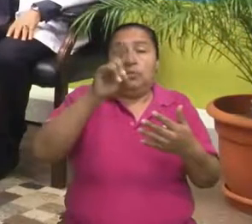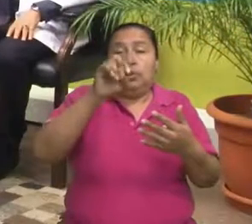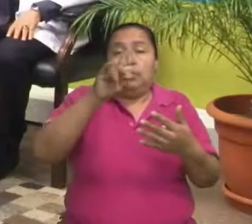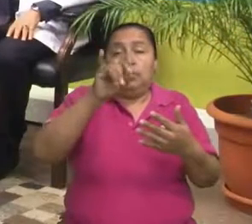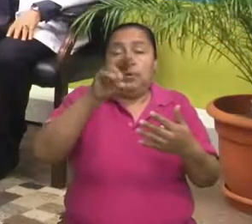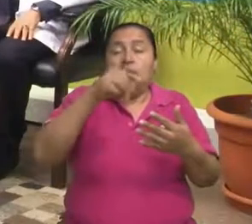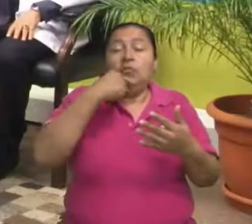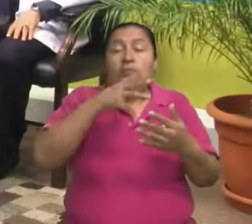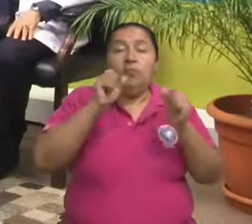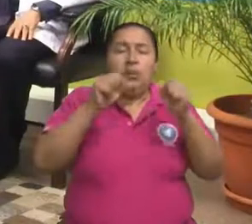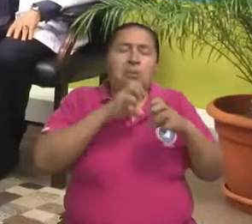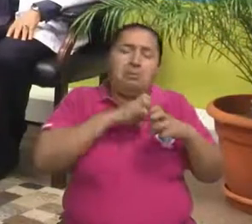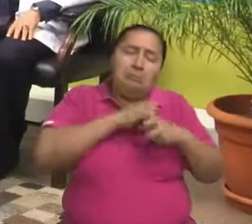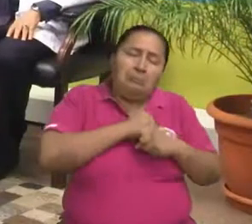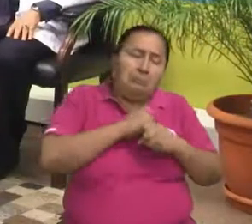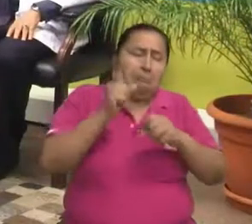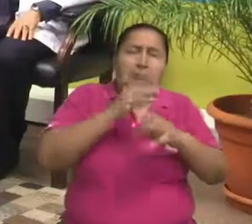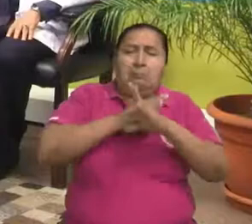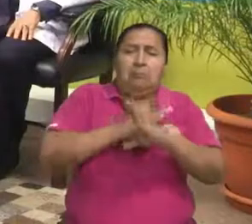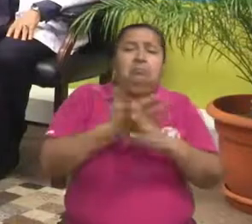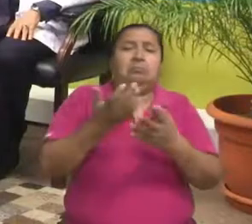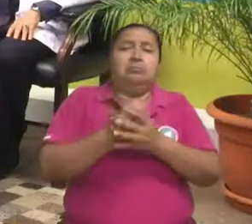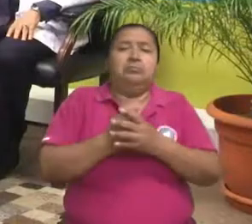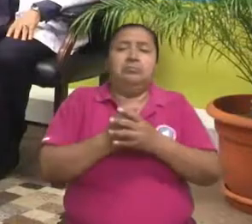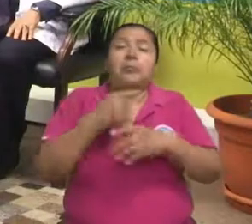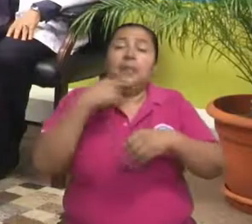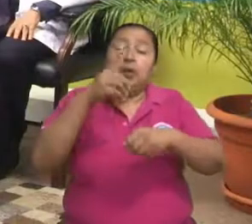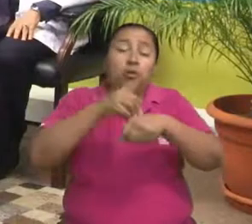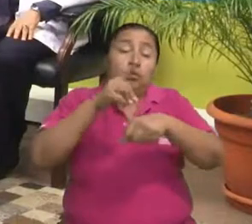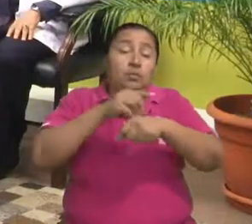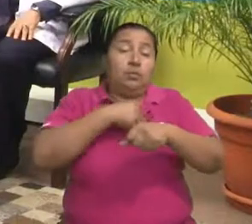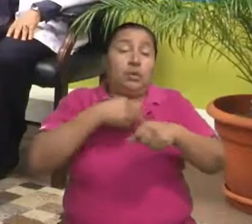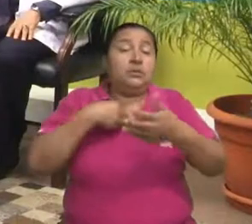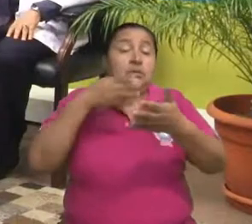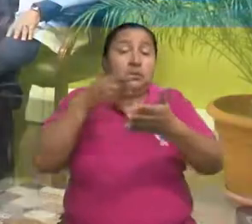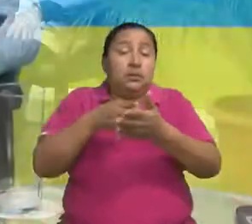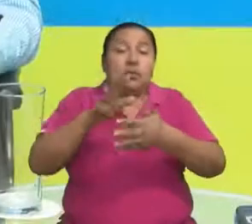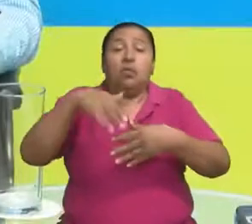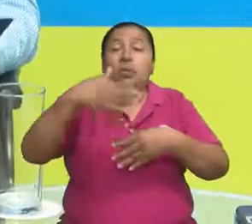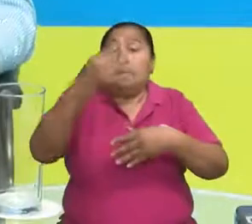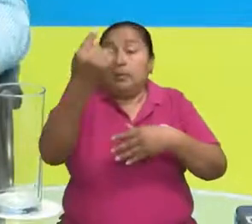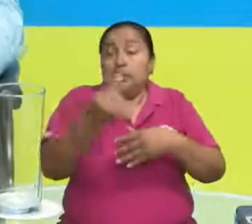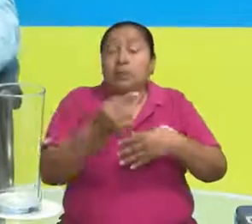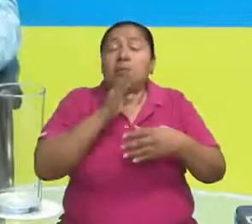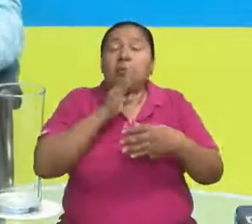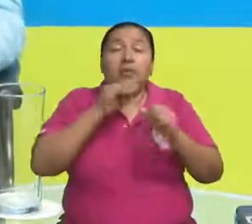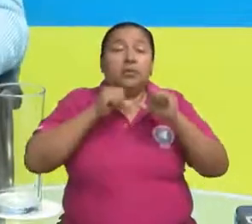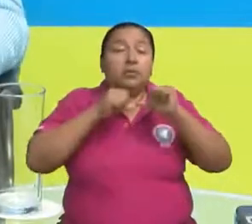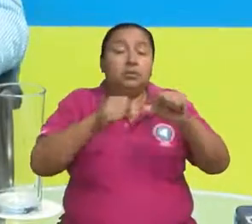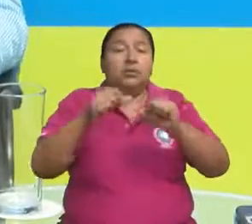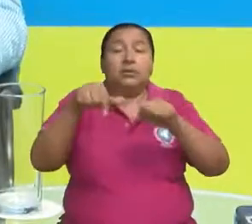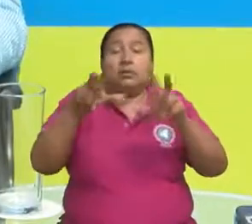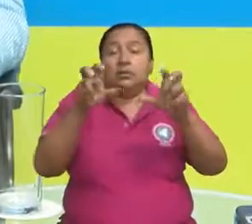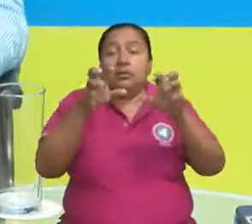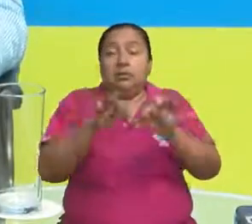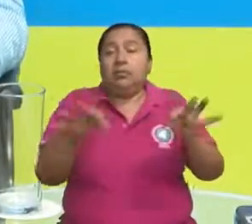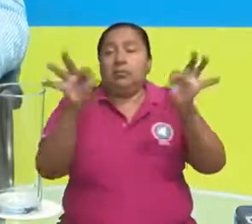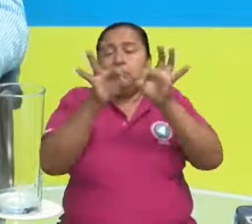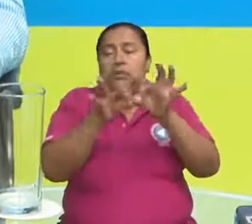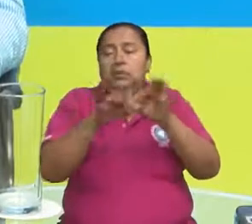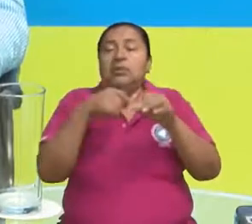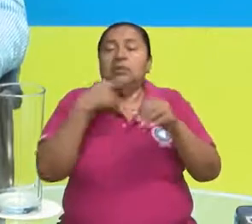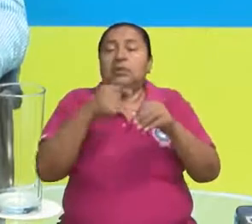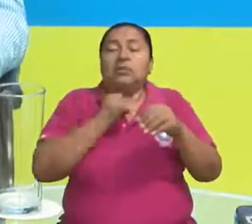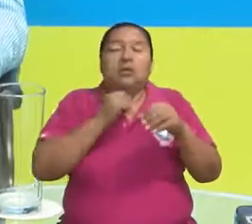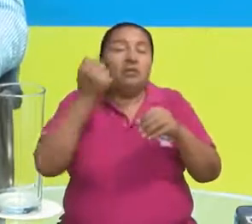¿Ves? Okay. Sí. Doctor, vamos a hacer una pausa. Cuando regresemos seguiremos hablando más sobre este importante tema, como son